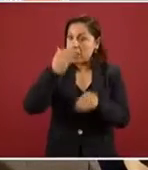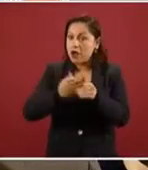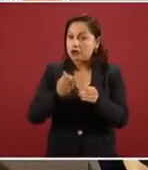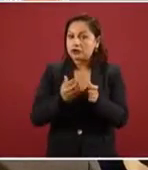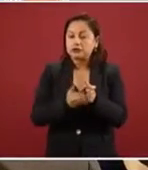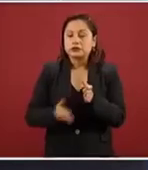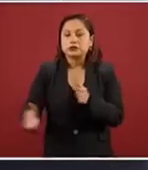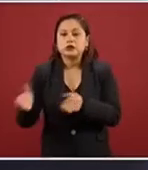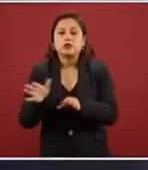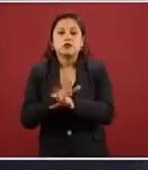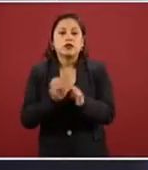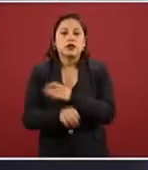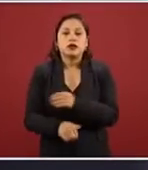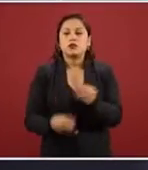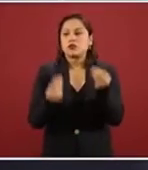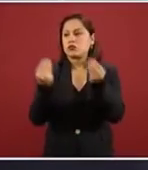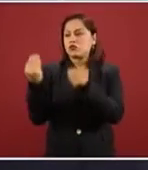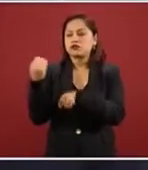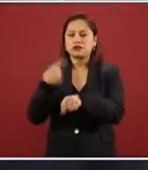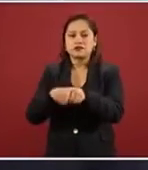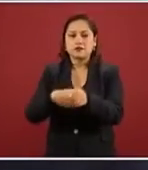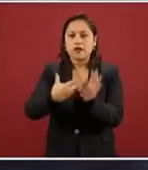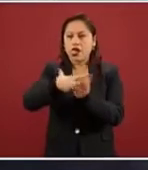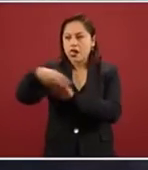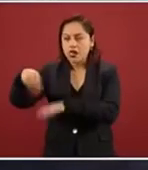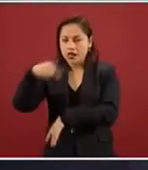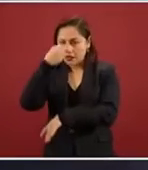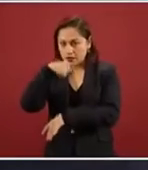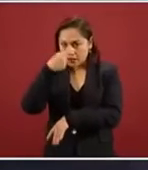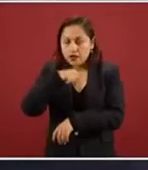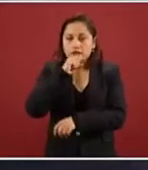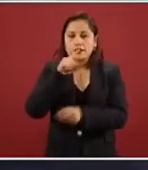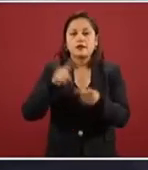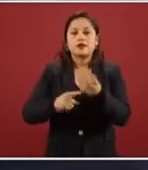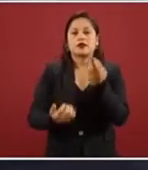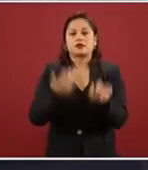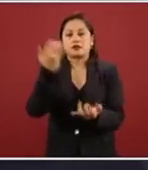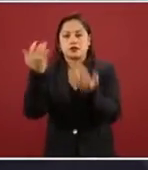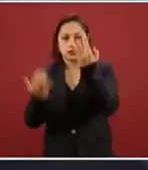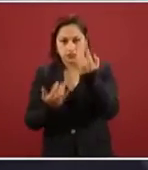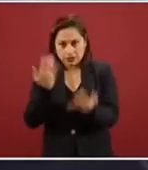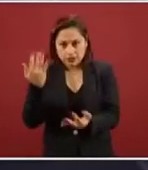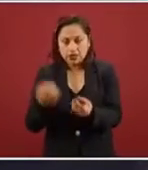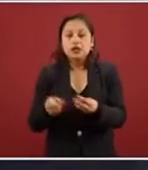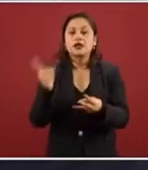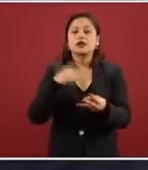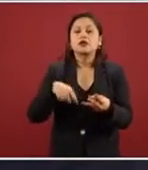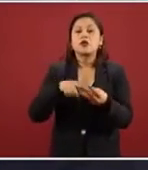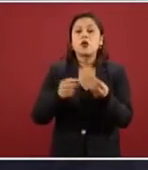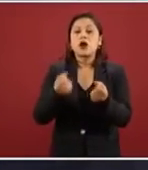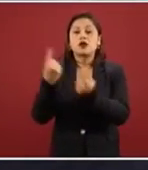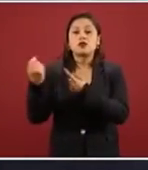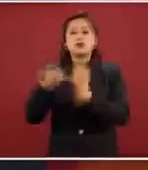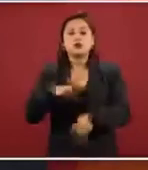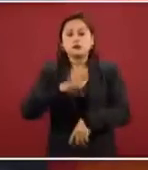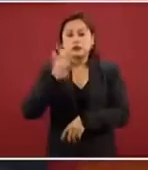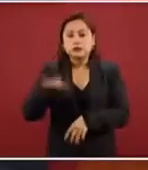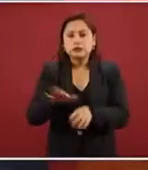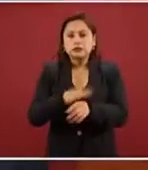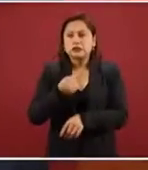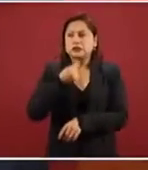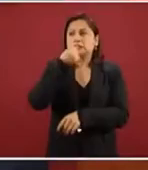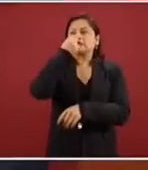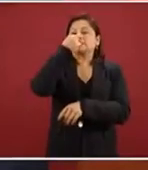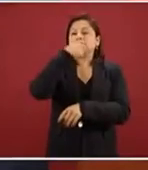el incremento de enfermedades respiratorias, el incremento de incendios, el incremento de muertes por intoxicación y también el incremento